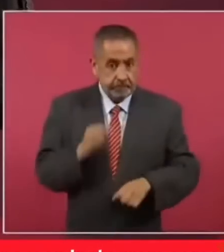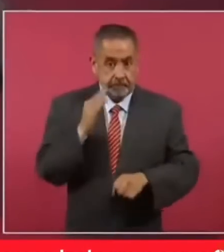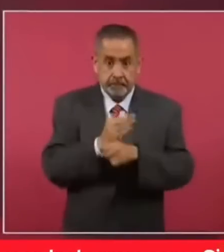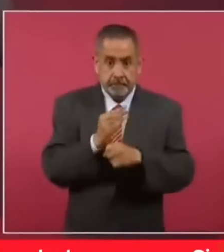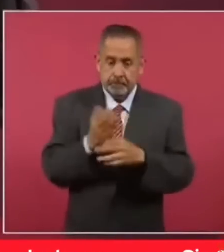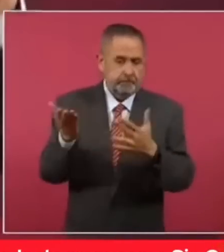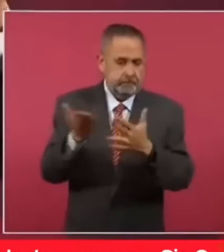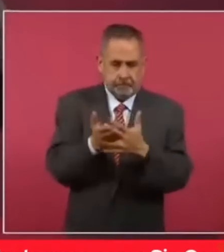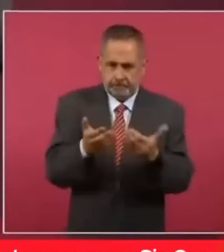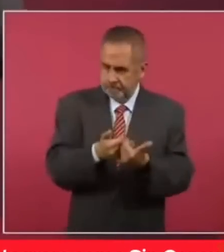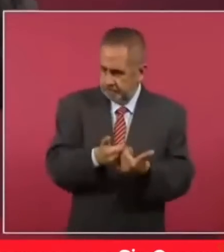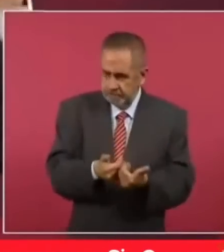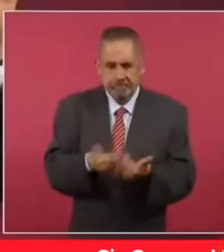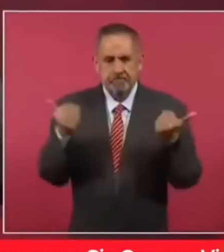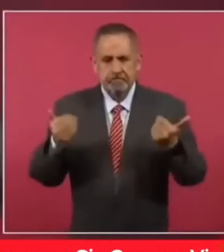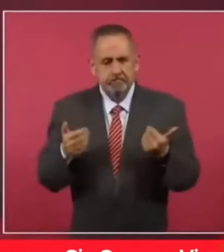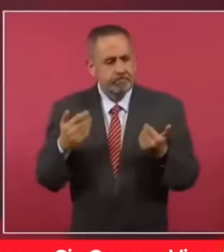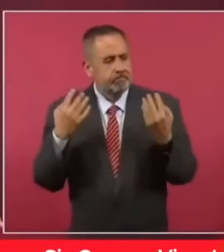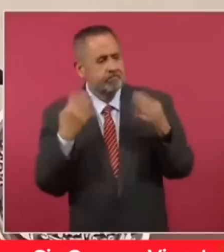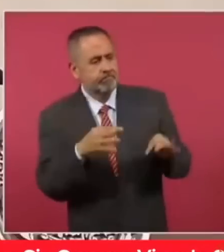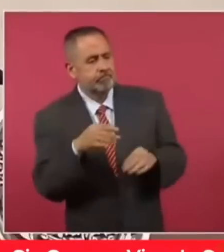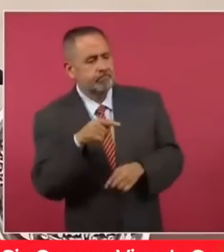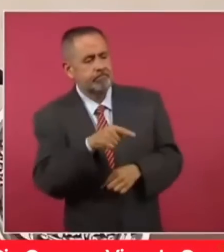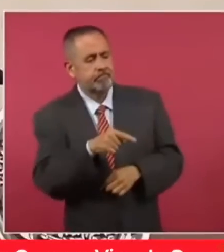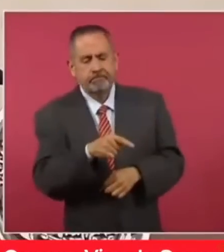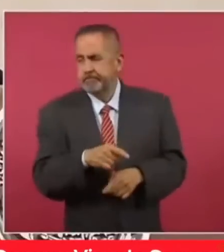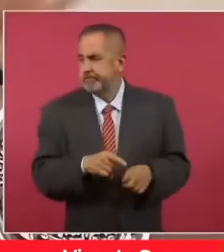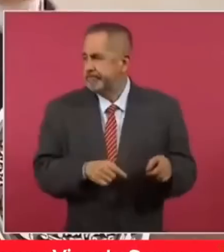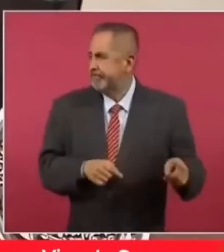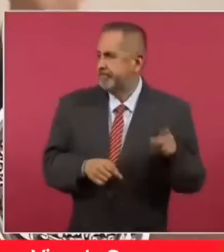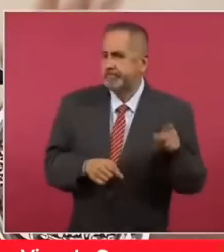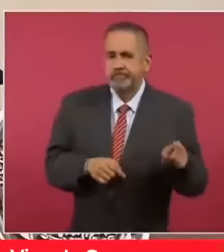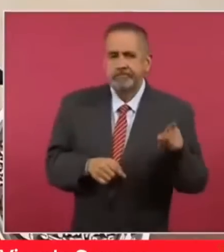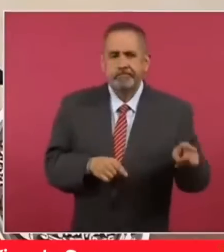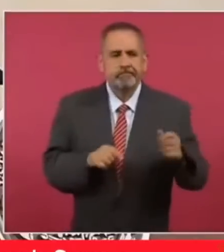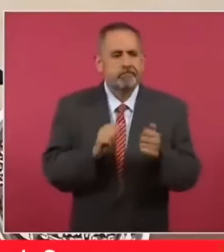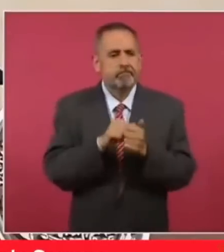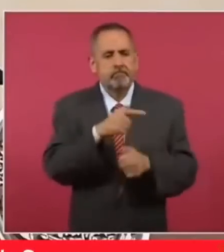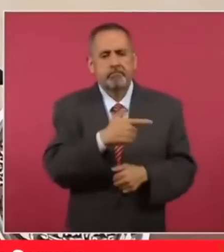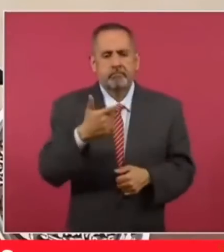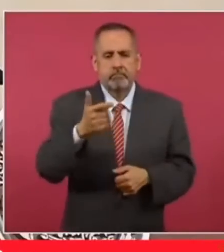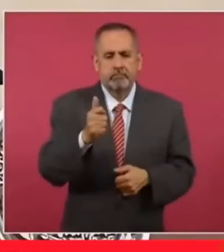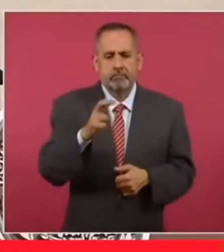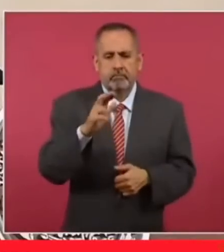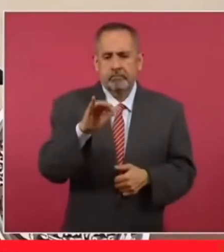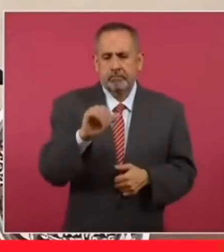quedó completamente al descubierto en el caso de García Luna,